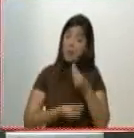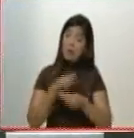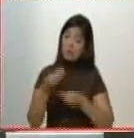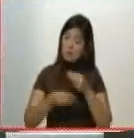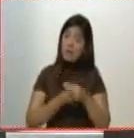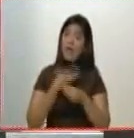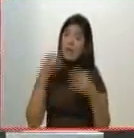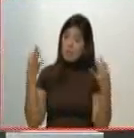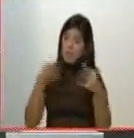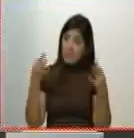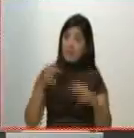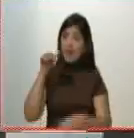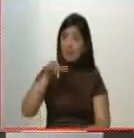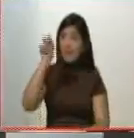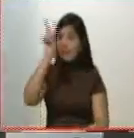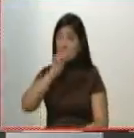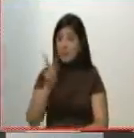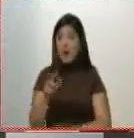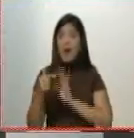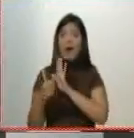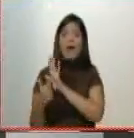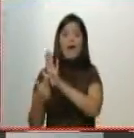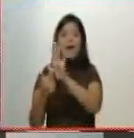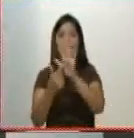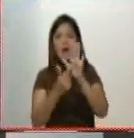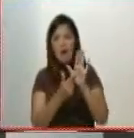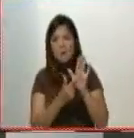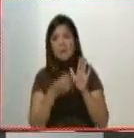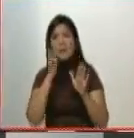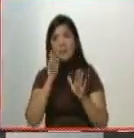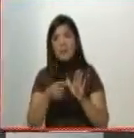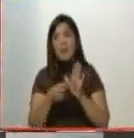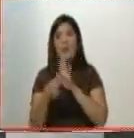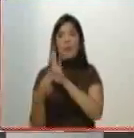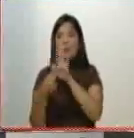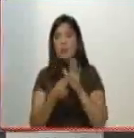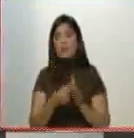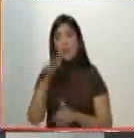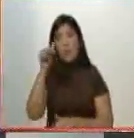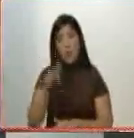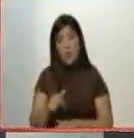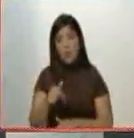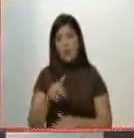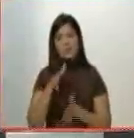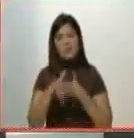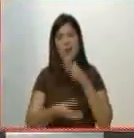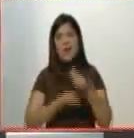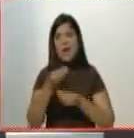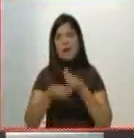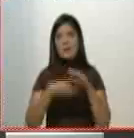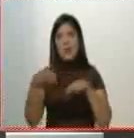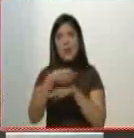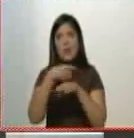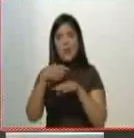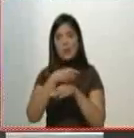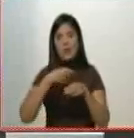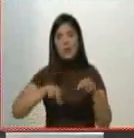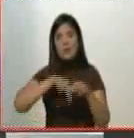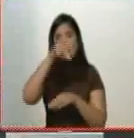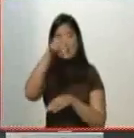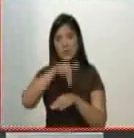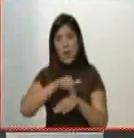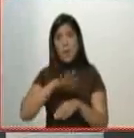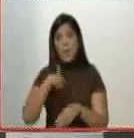una realidad de nuestro país, que son un ejemplo además y una referencia de lo que hoy hace el gobierno nacional para